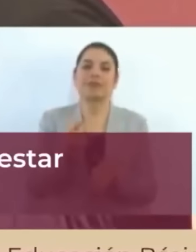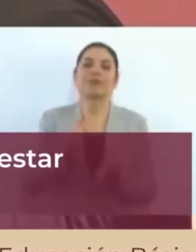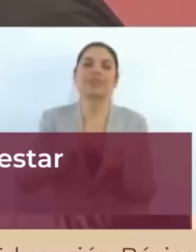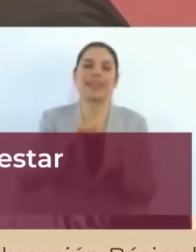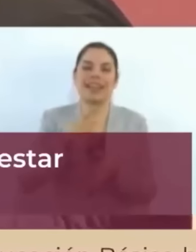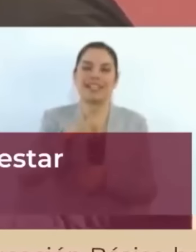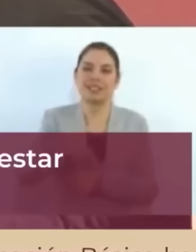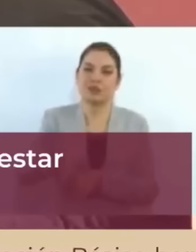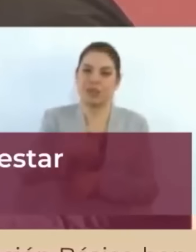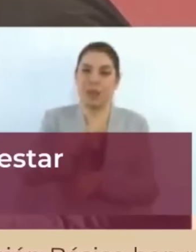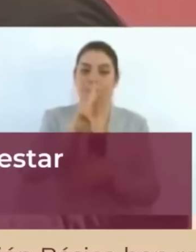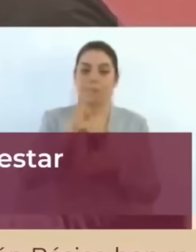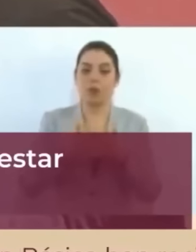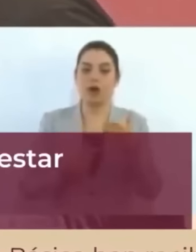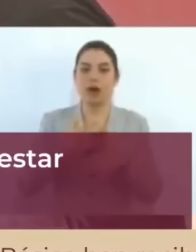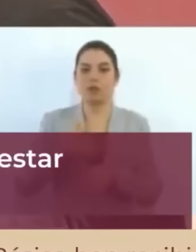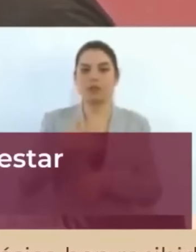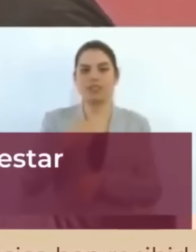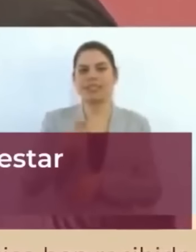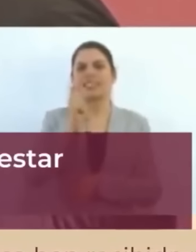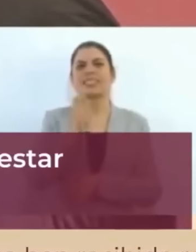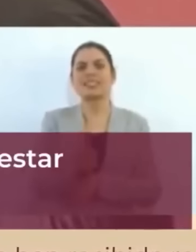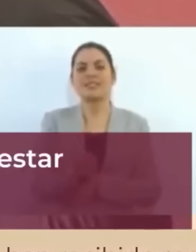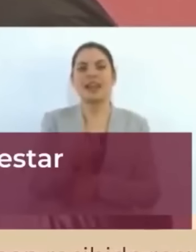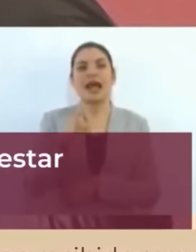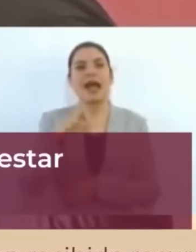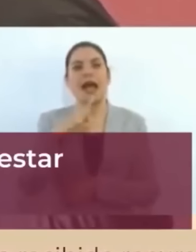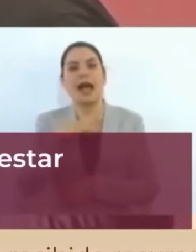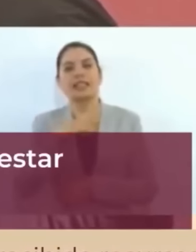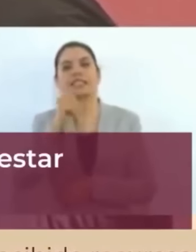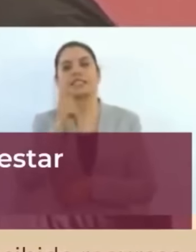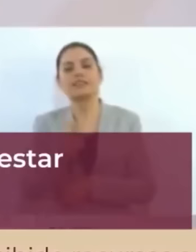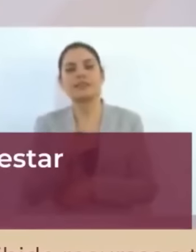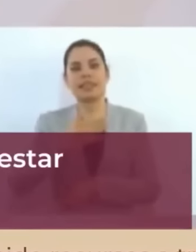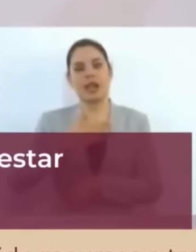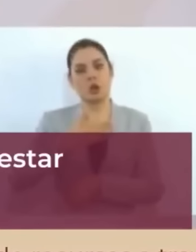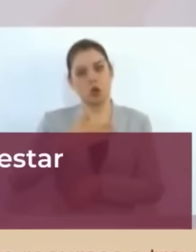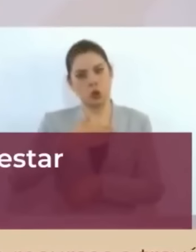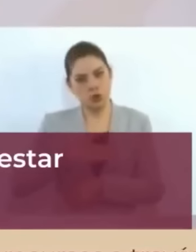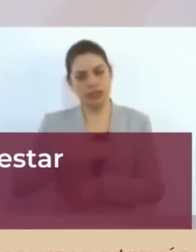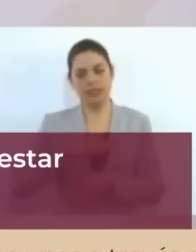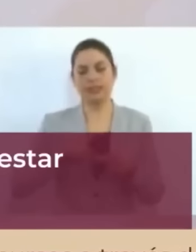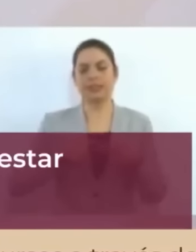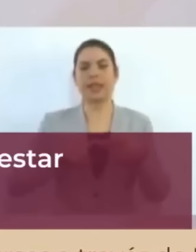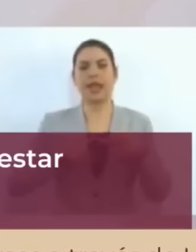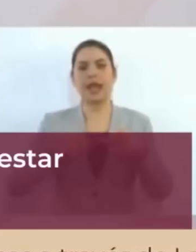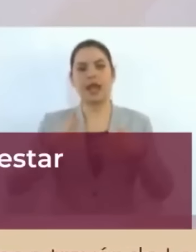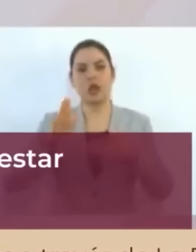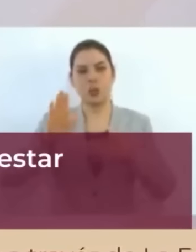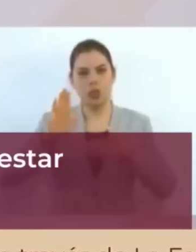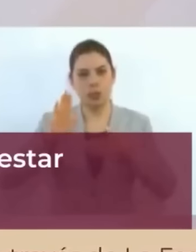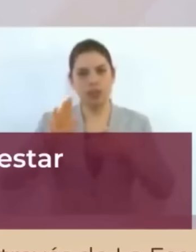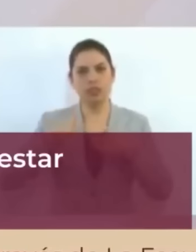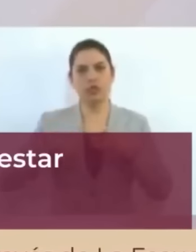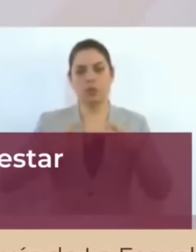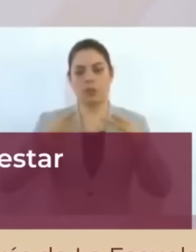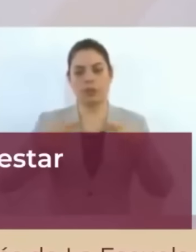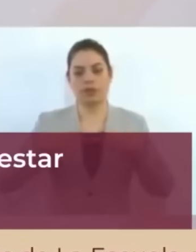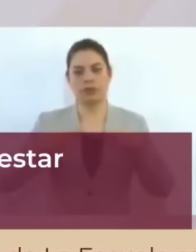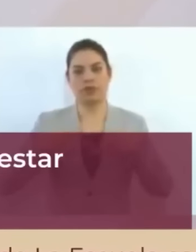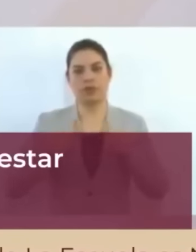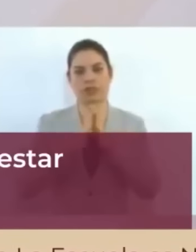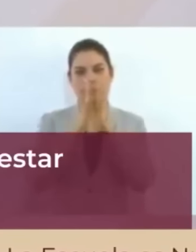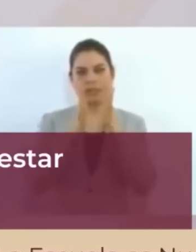las becas Benito Juárez. En el Estado de México, la directora general, Pamela López Ruiz, informó que La Escuela es